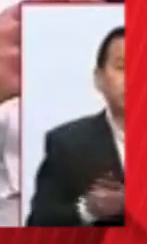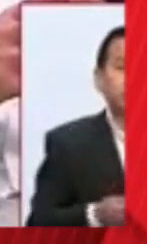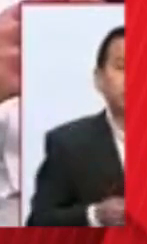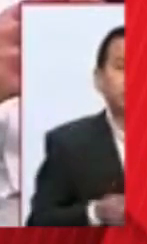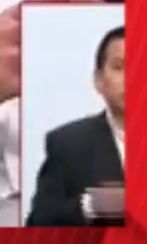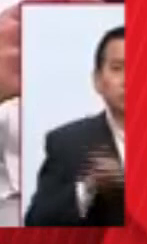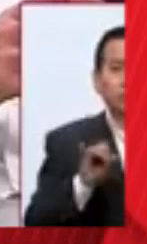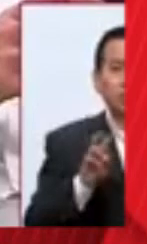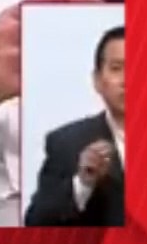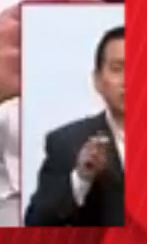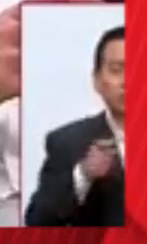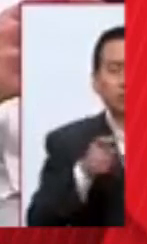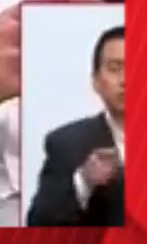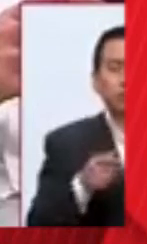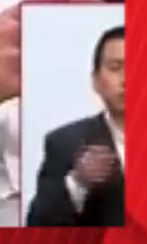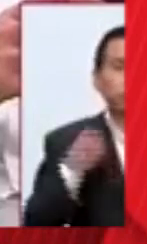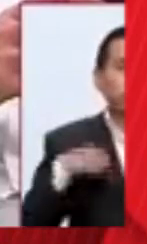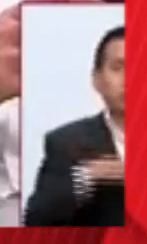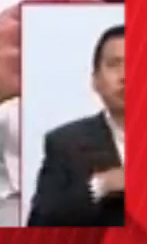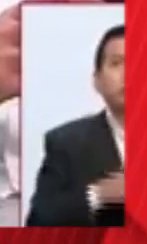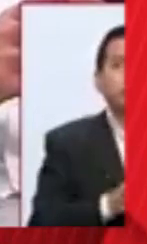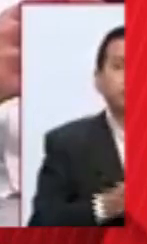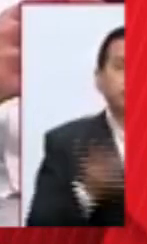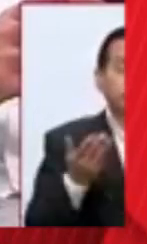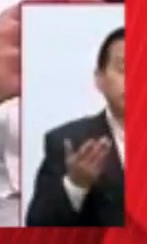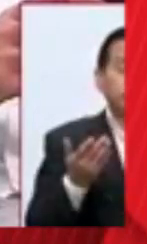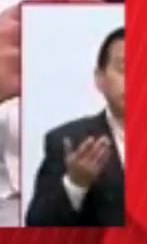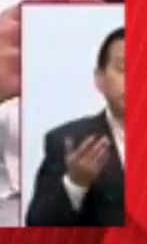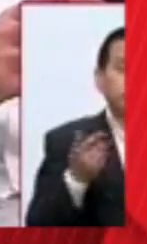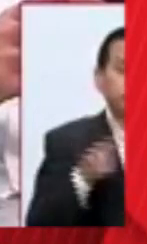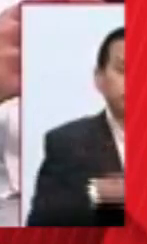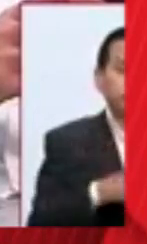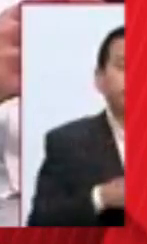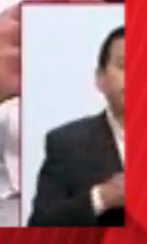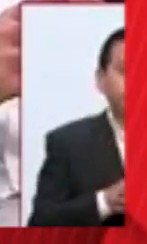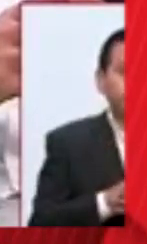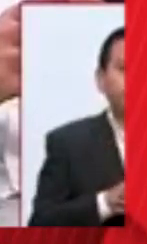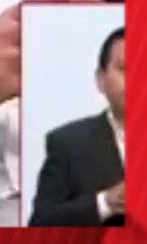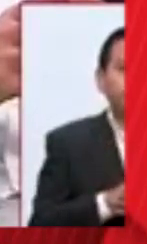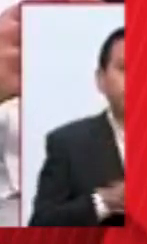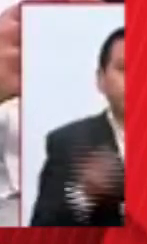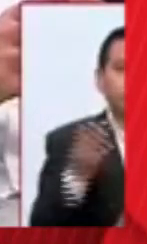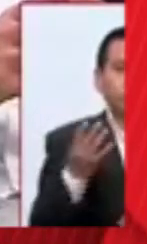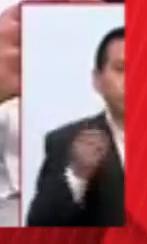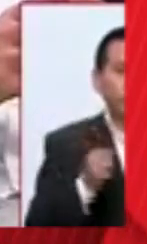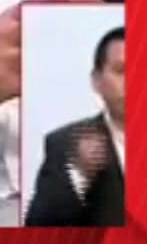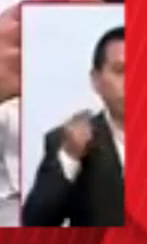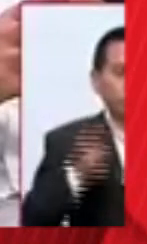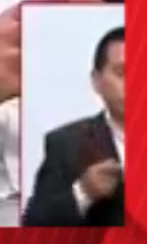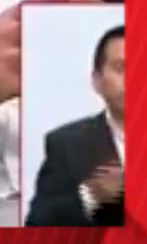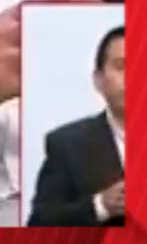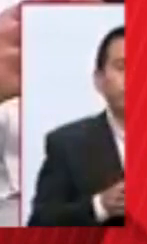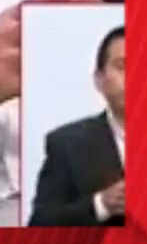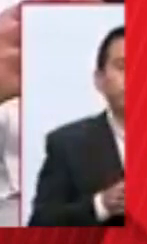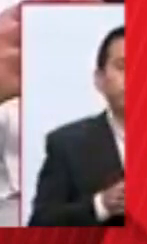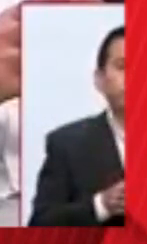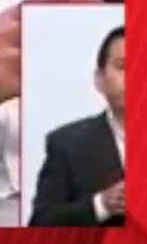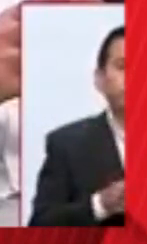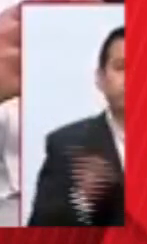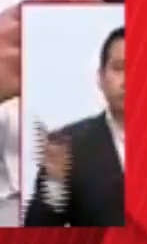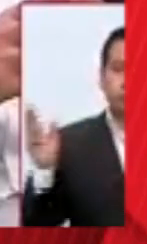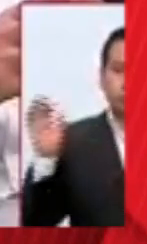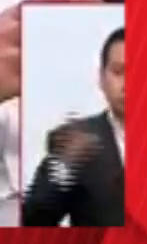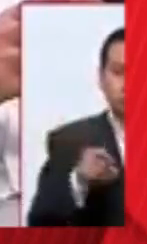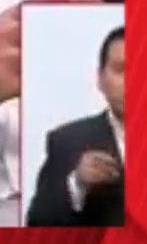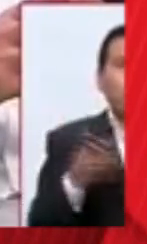Iván, estamos esperando el 4 de agosto, va a haber poca participación por el